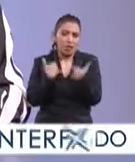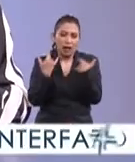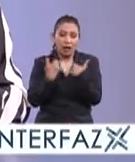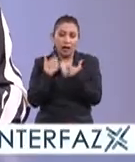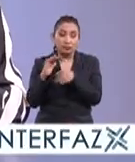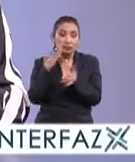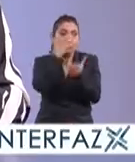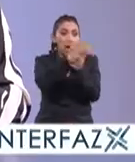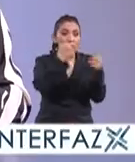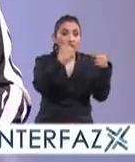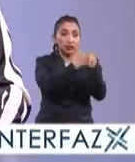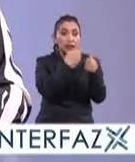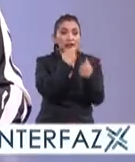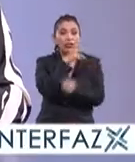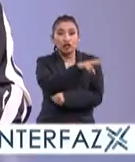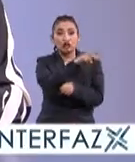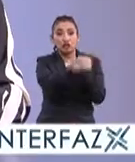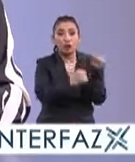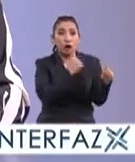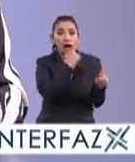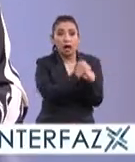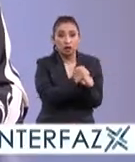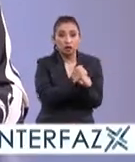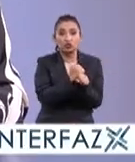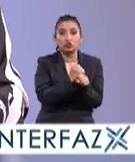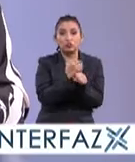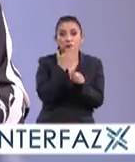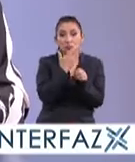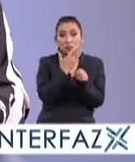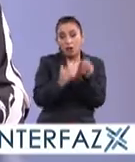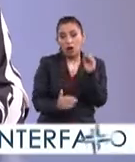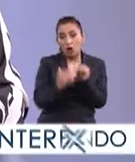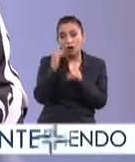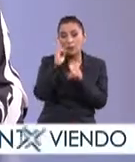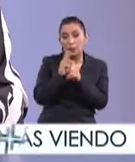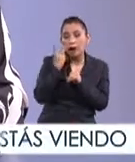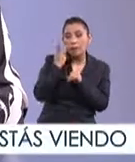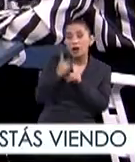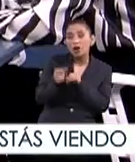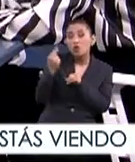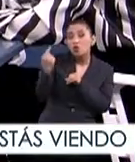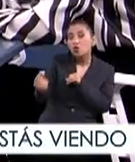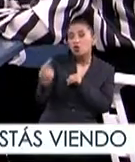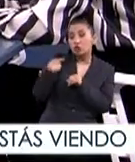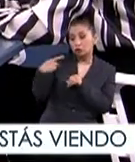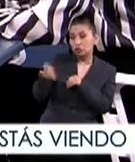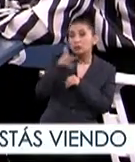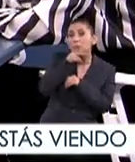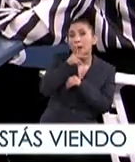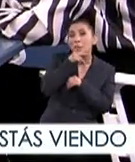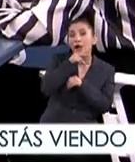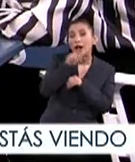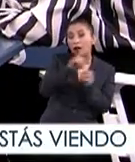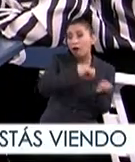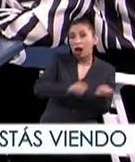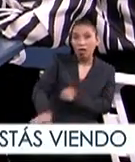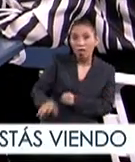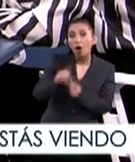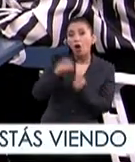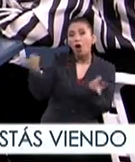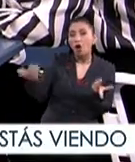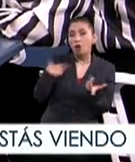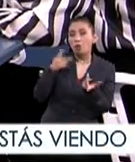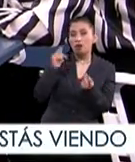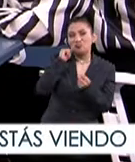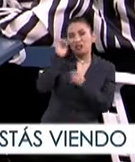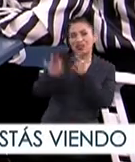frontera solos, que sean menores de 18 años y que comprueben que al menos uno de sus padres lo abandonó, fue